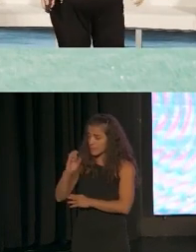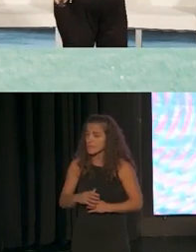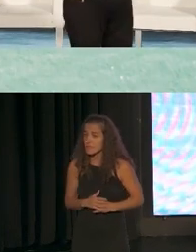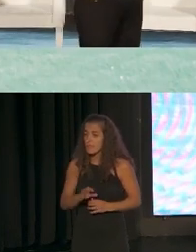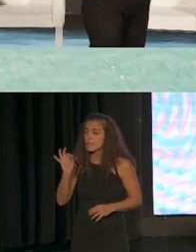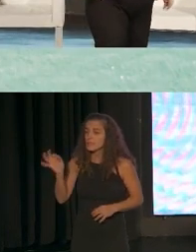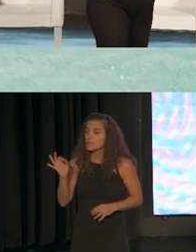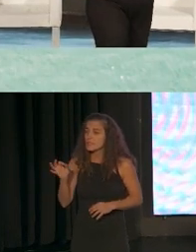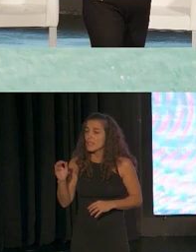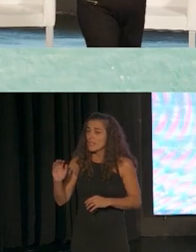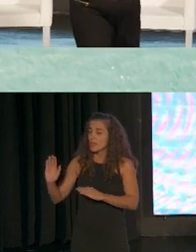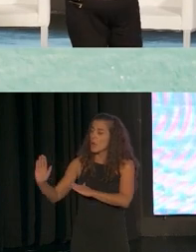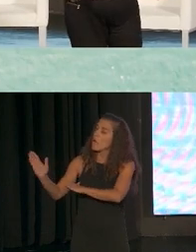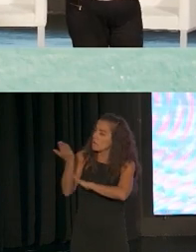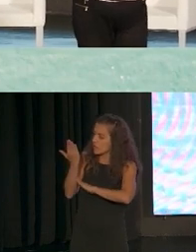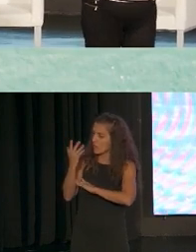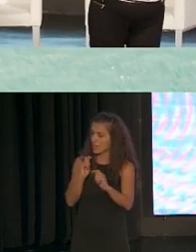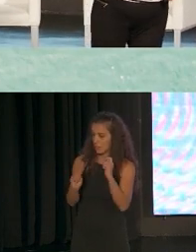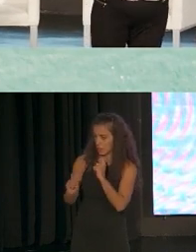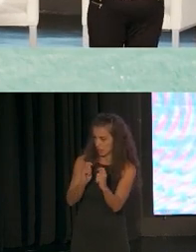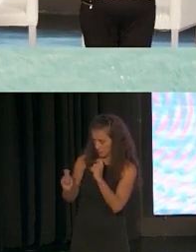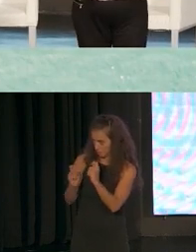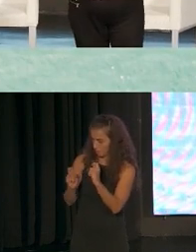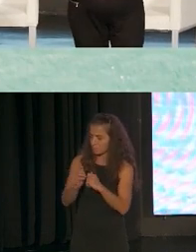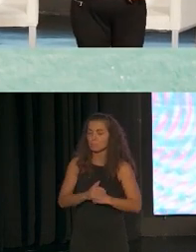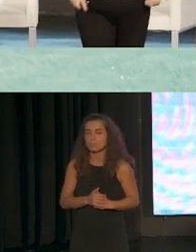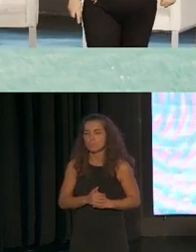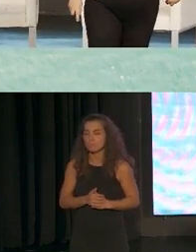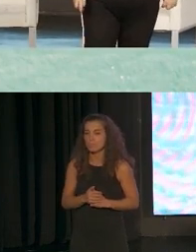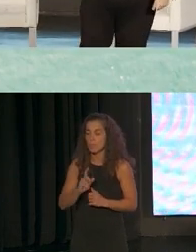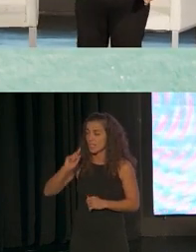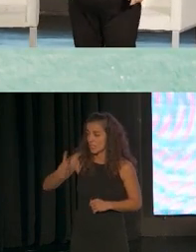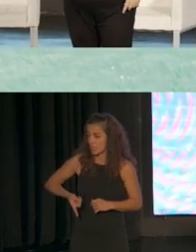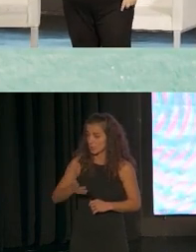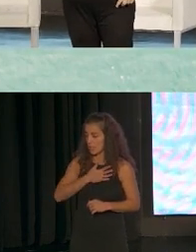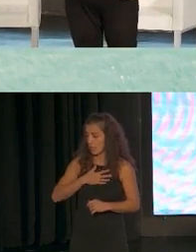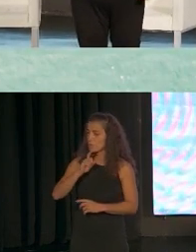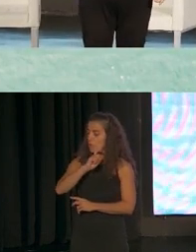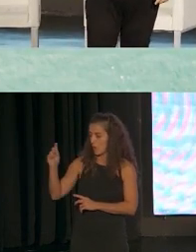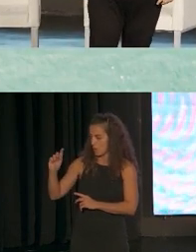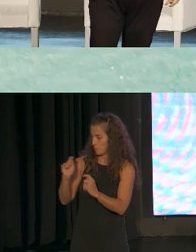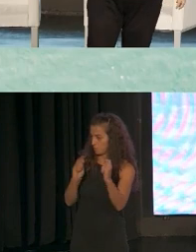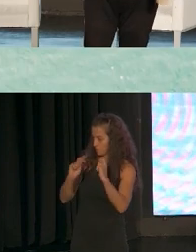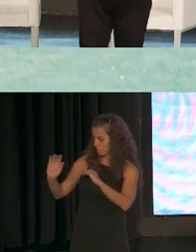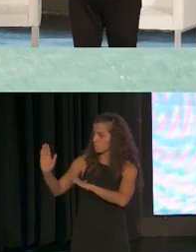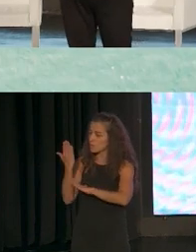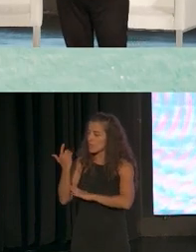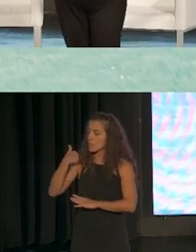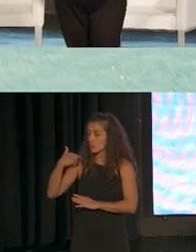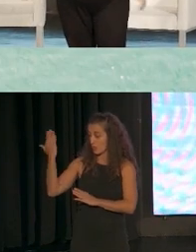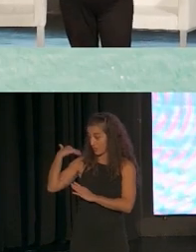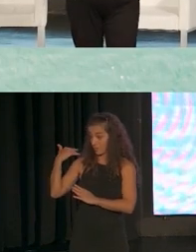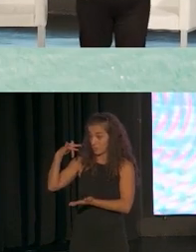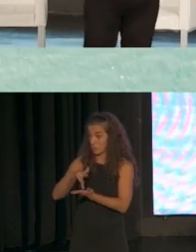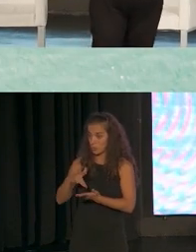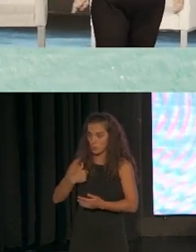verdad que me ofrecieron hacer una entrevista con la directora de mi fundación y yo en ese momento dije me